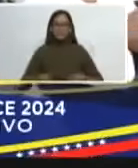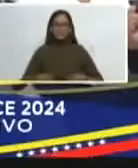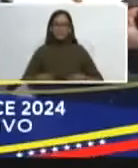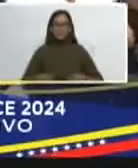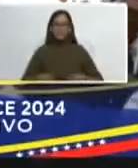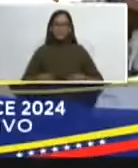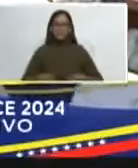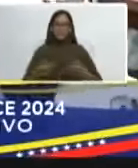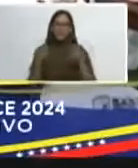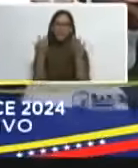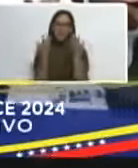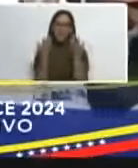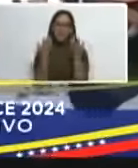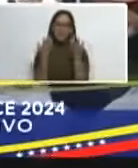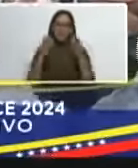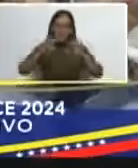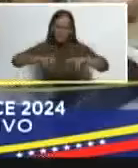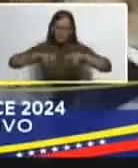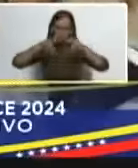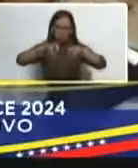con las uñas.